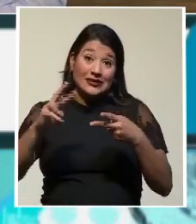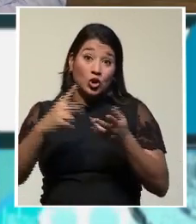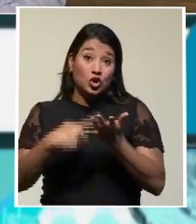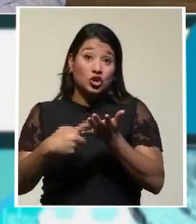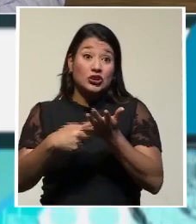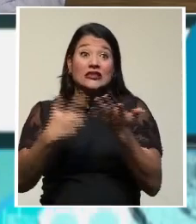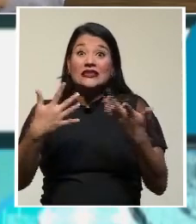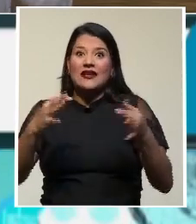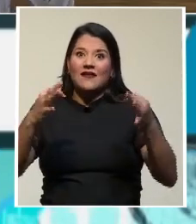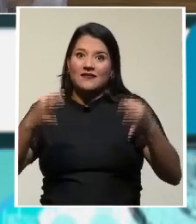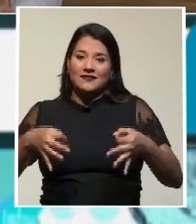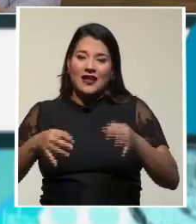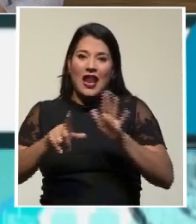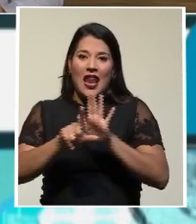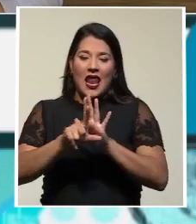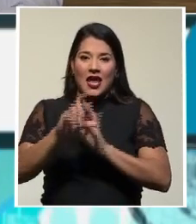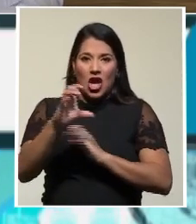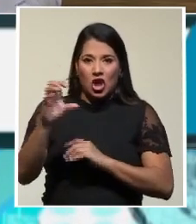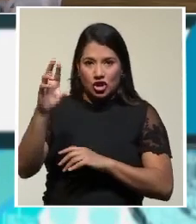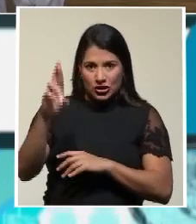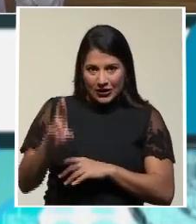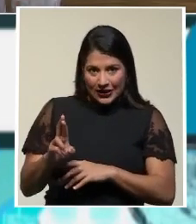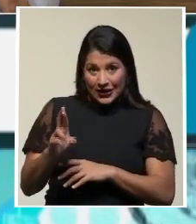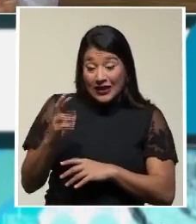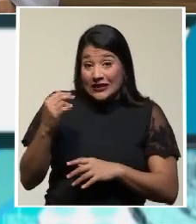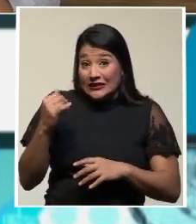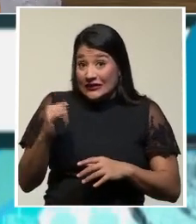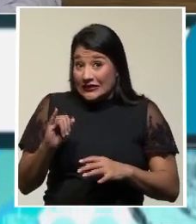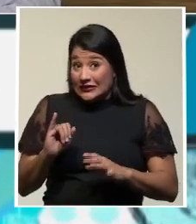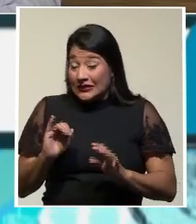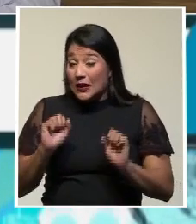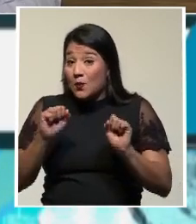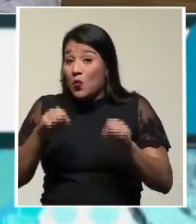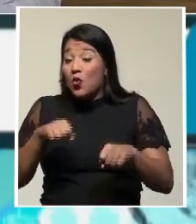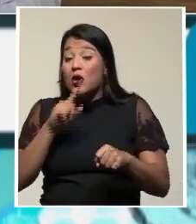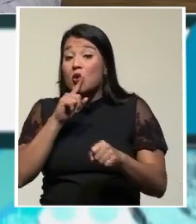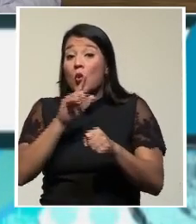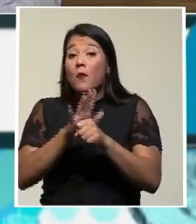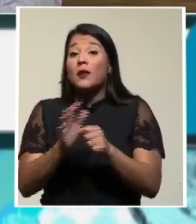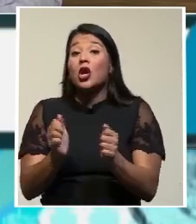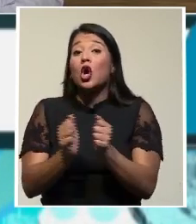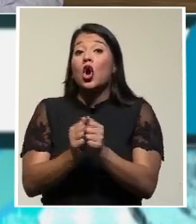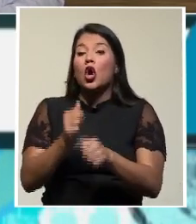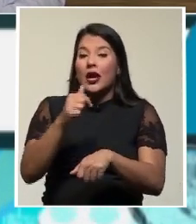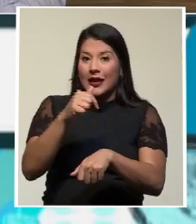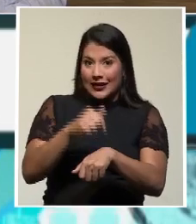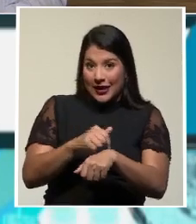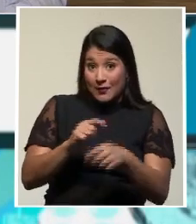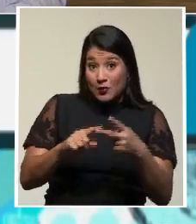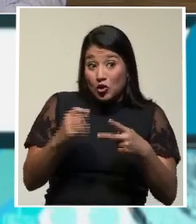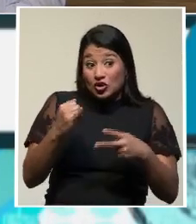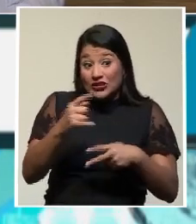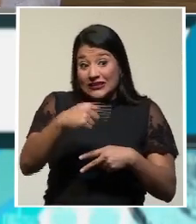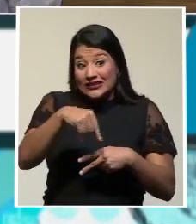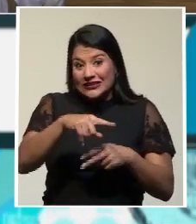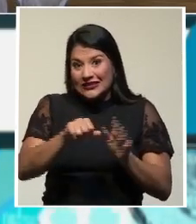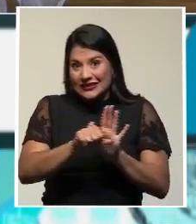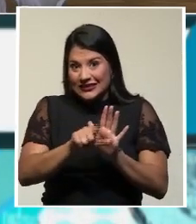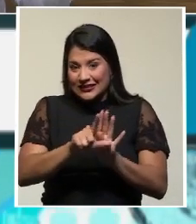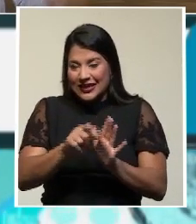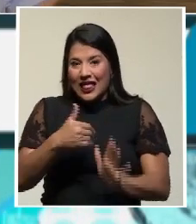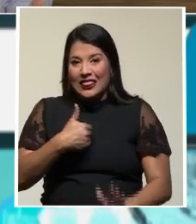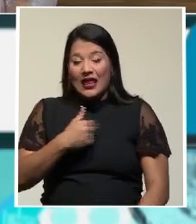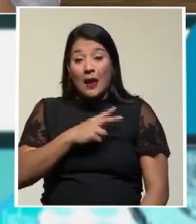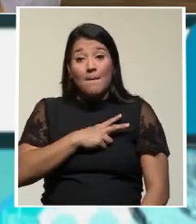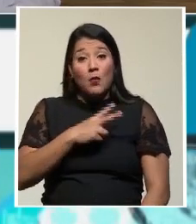de la República, si así lo da el tiempo, si así lo da la voluntad en el Congreso, donde también es importante decir,